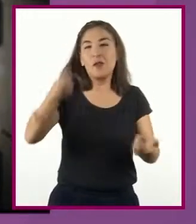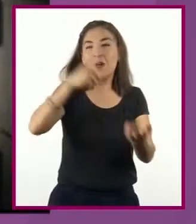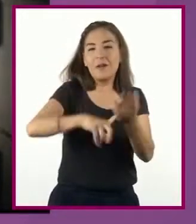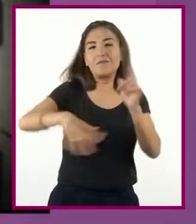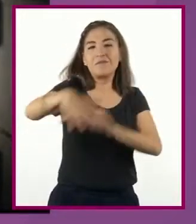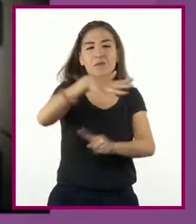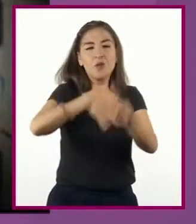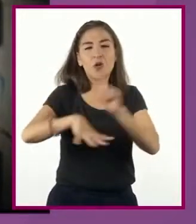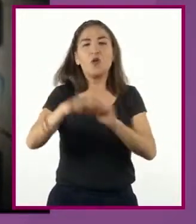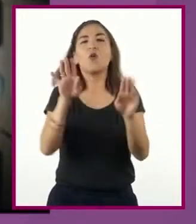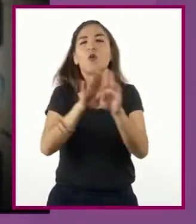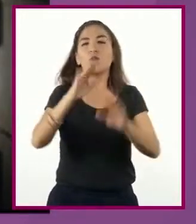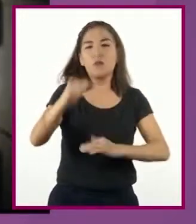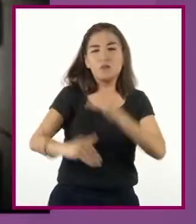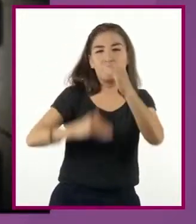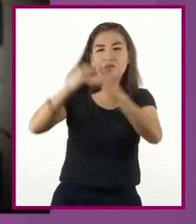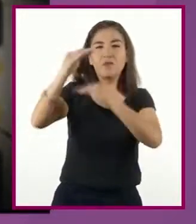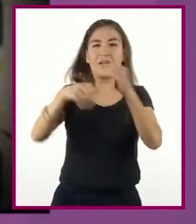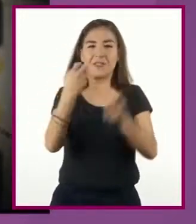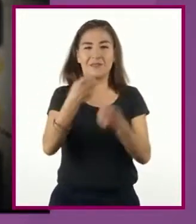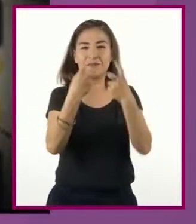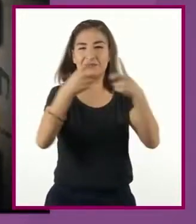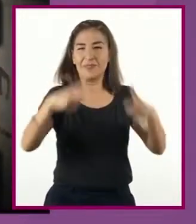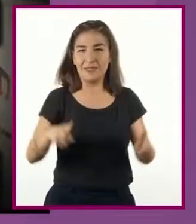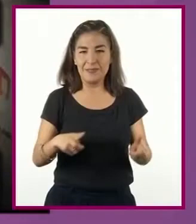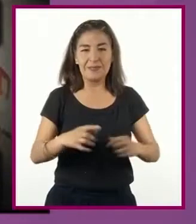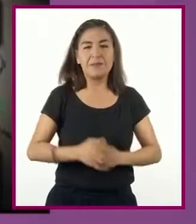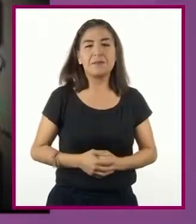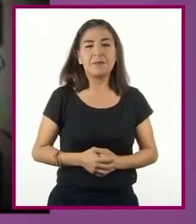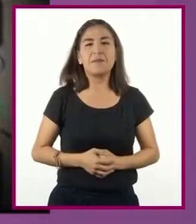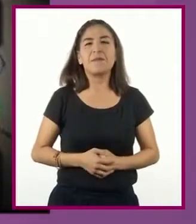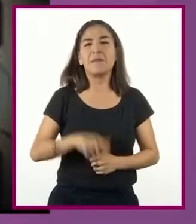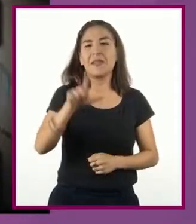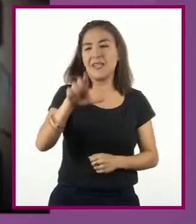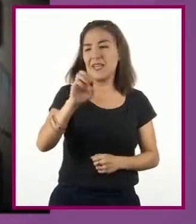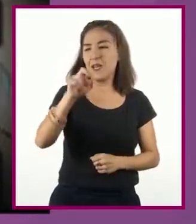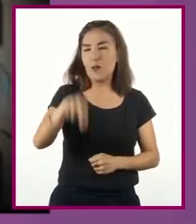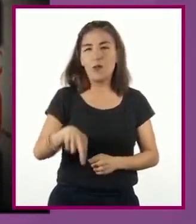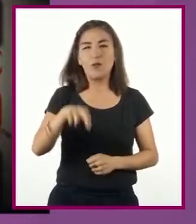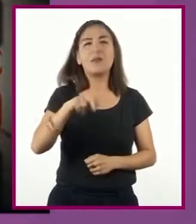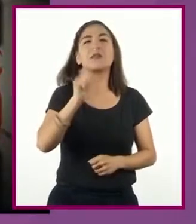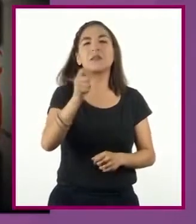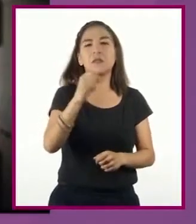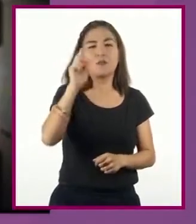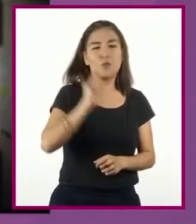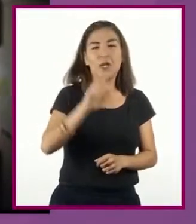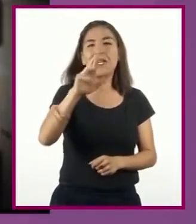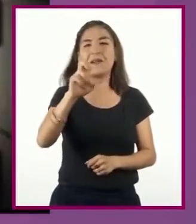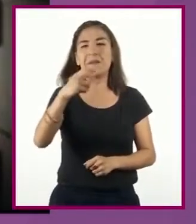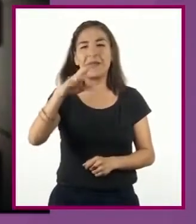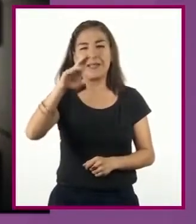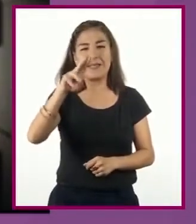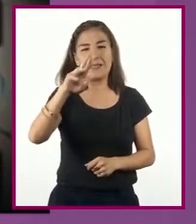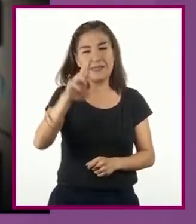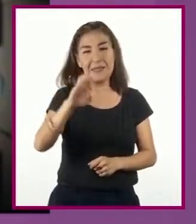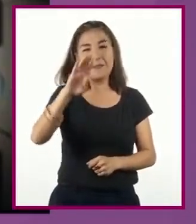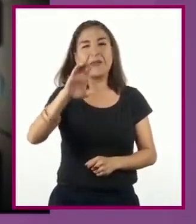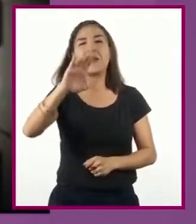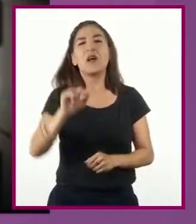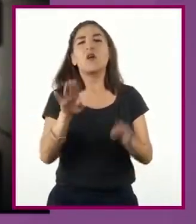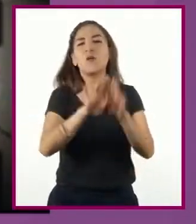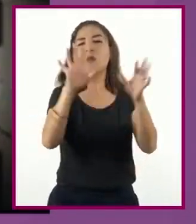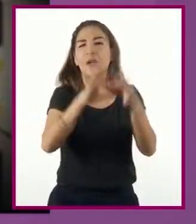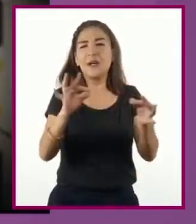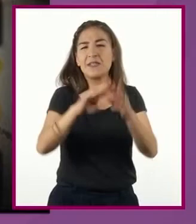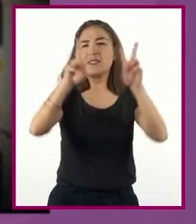del ambiente en que crecemos y nos desarrollamos. Al respecto, Leon y Rebecca Greenberg, dos apasionados estudiosos del tema, afirman que